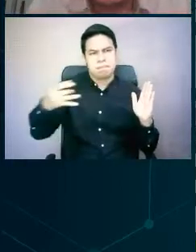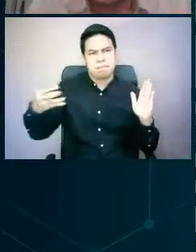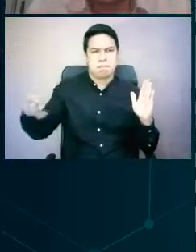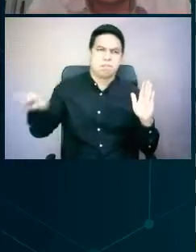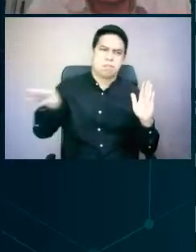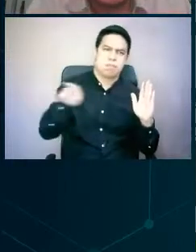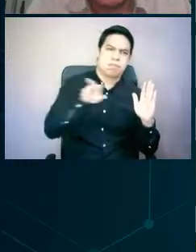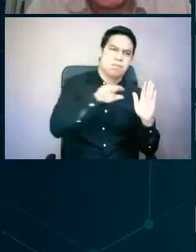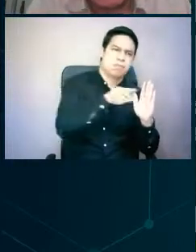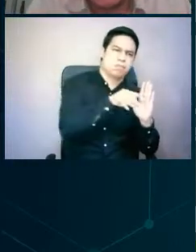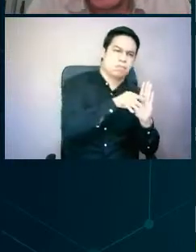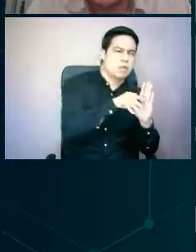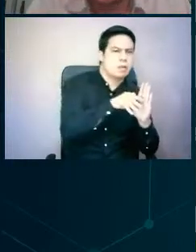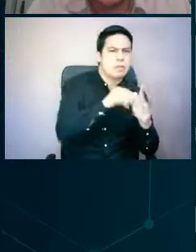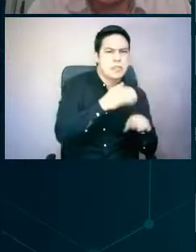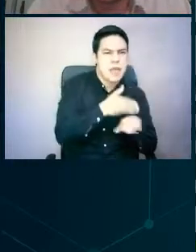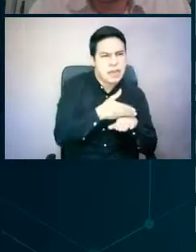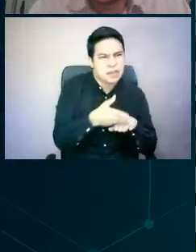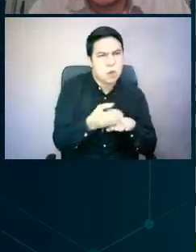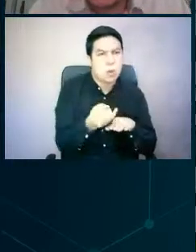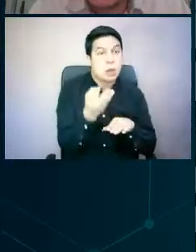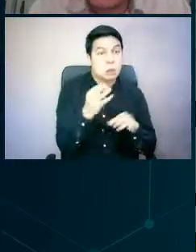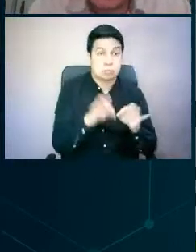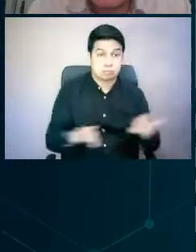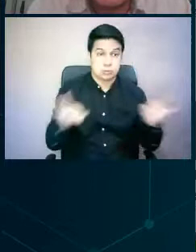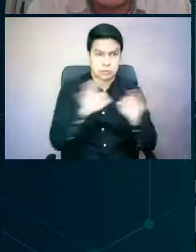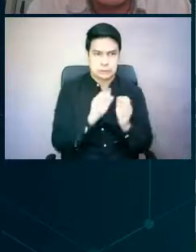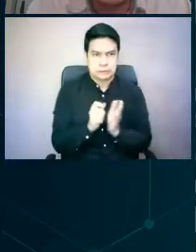los cálculos de los elementos diferenciales.